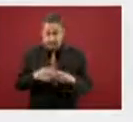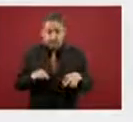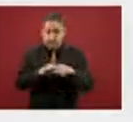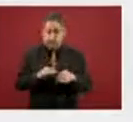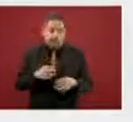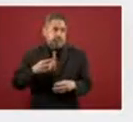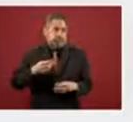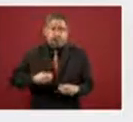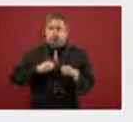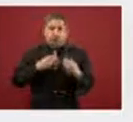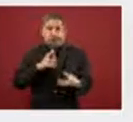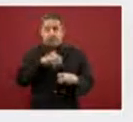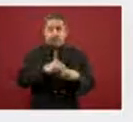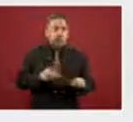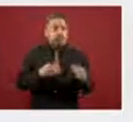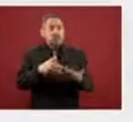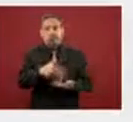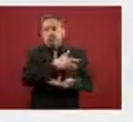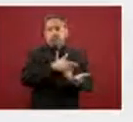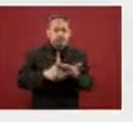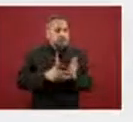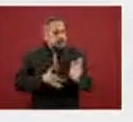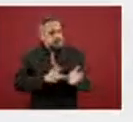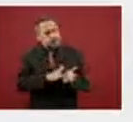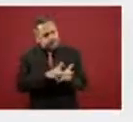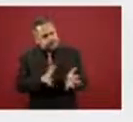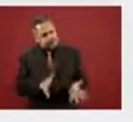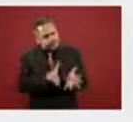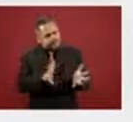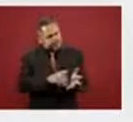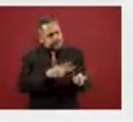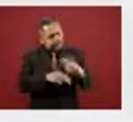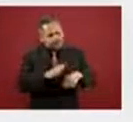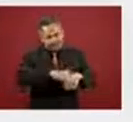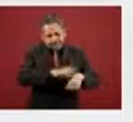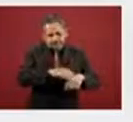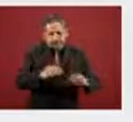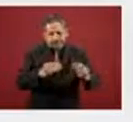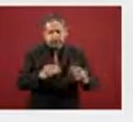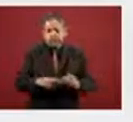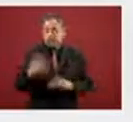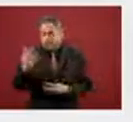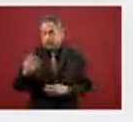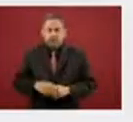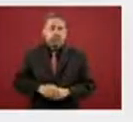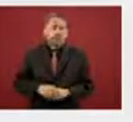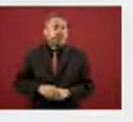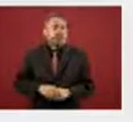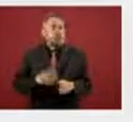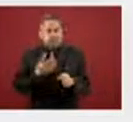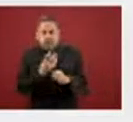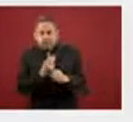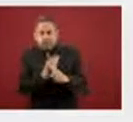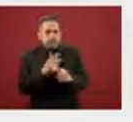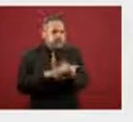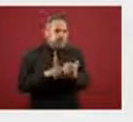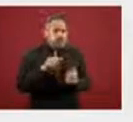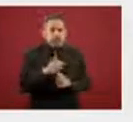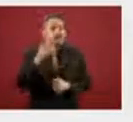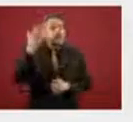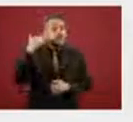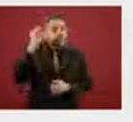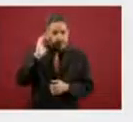la vida pública que se busca reactivar dentro de estas comunidades, 4, rehabilitaciones de equipamientos ya existentes